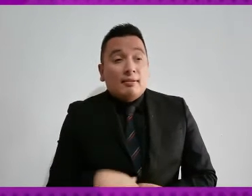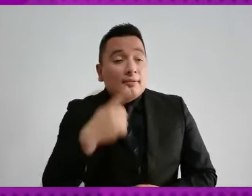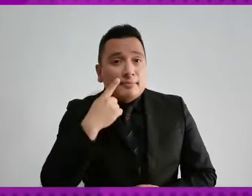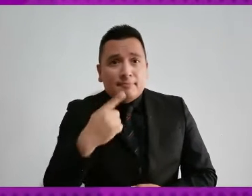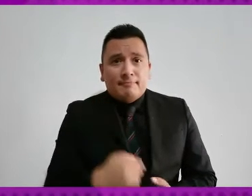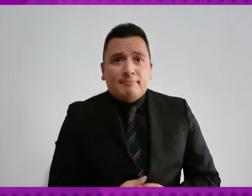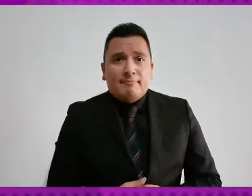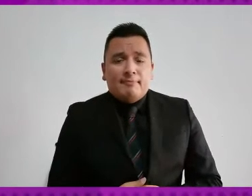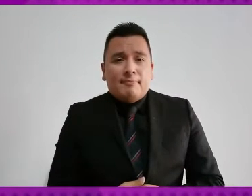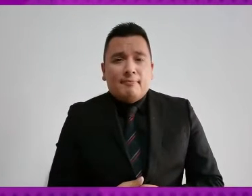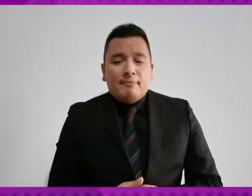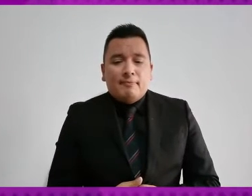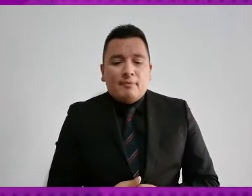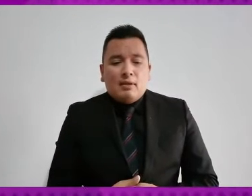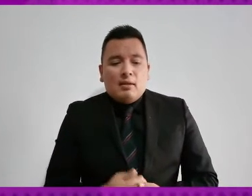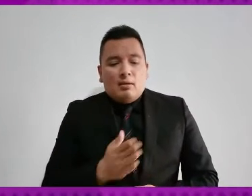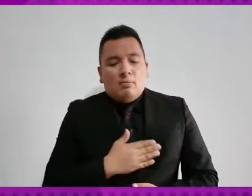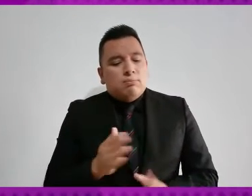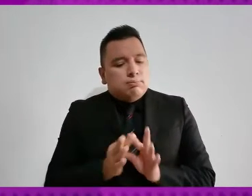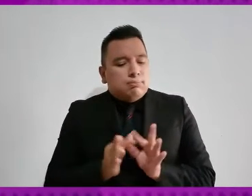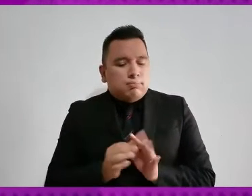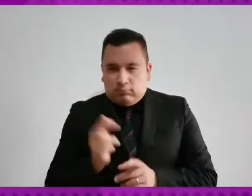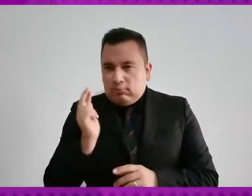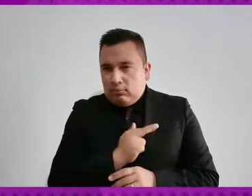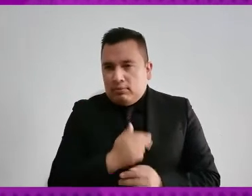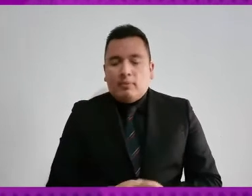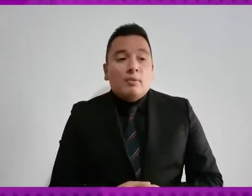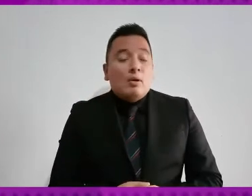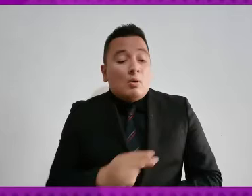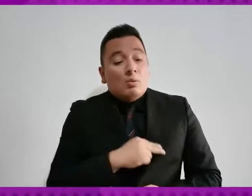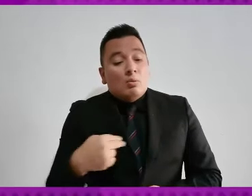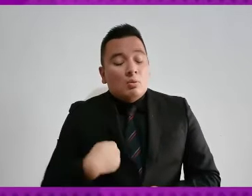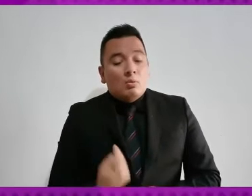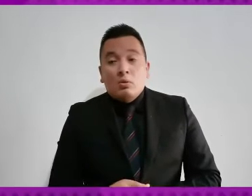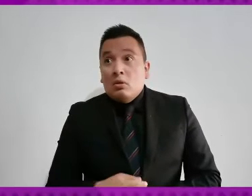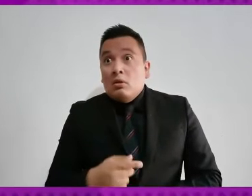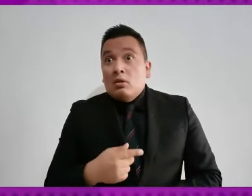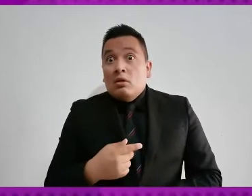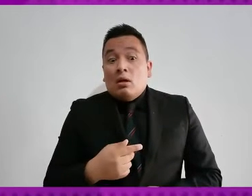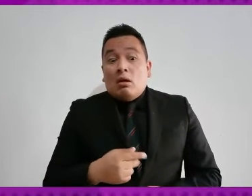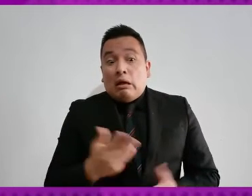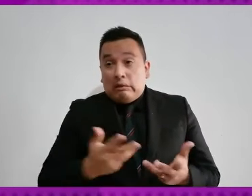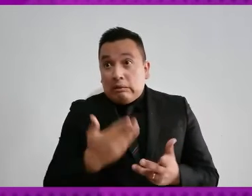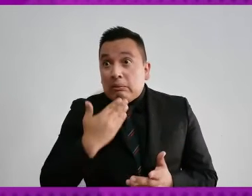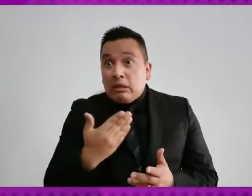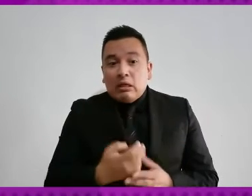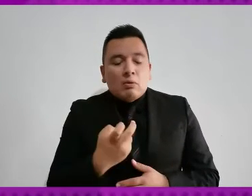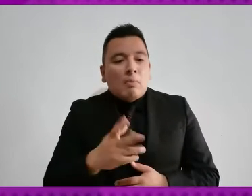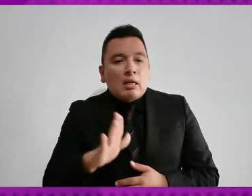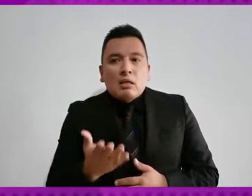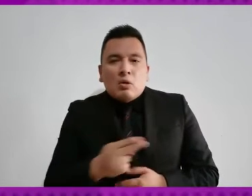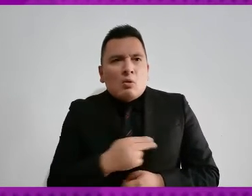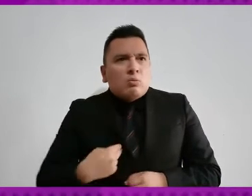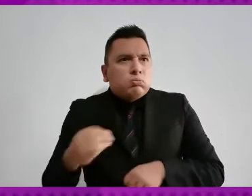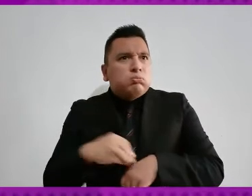mira, una respuesta rápida te diría que generamos valor público. Y el valor público de una institución, no